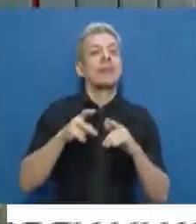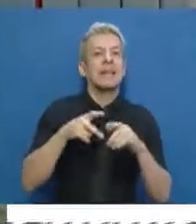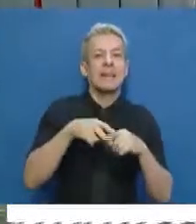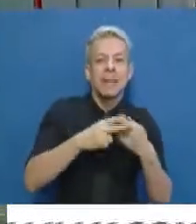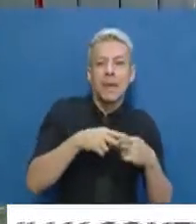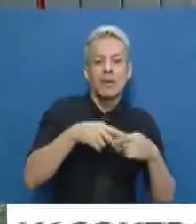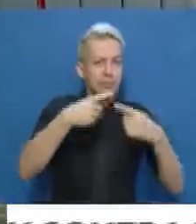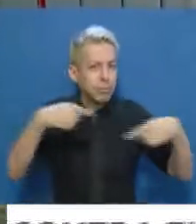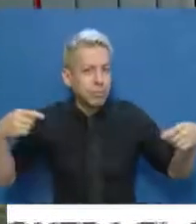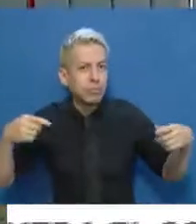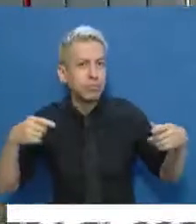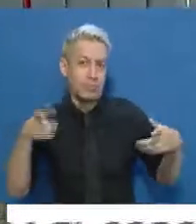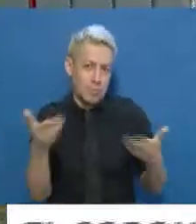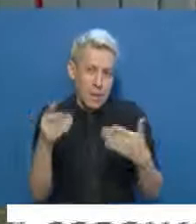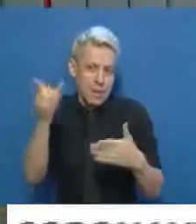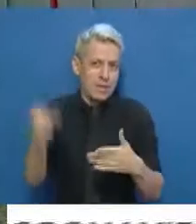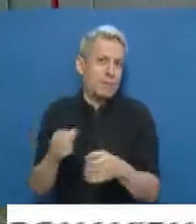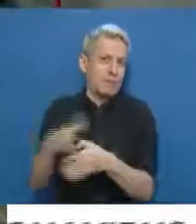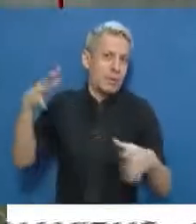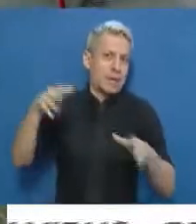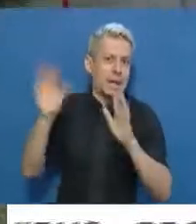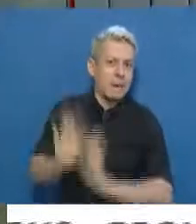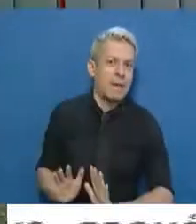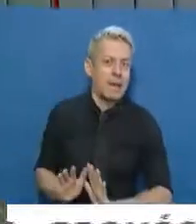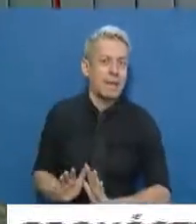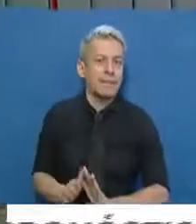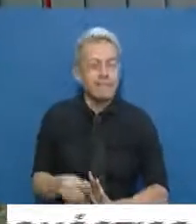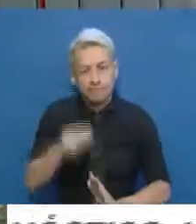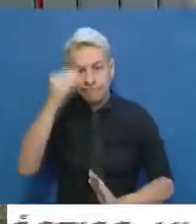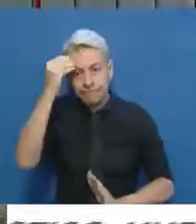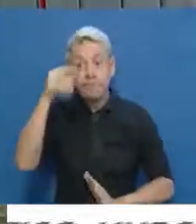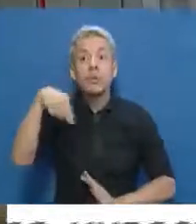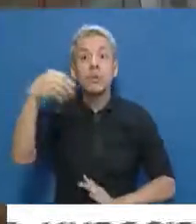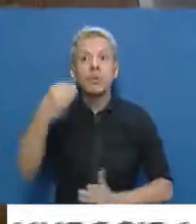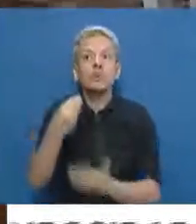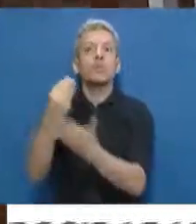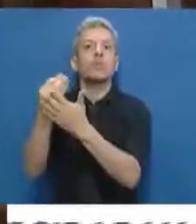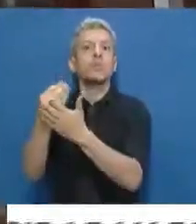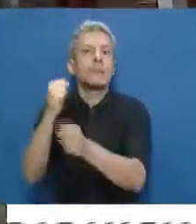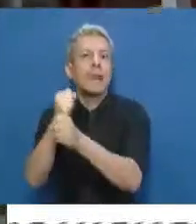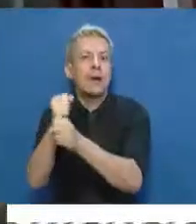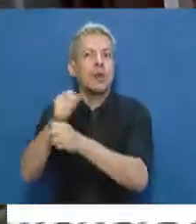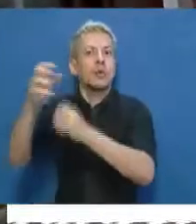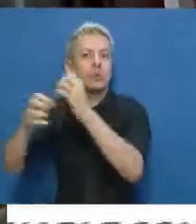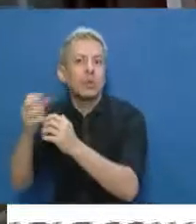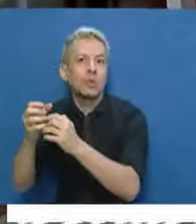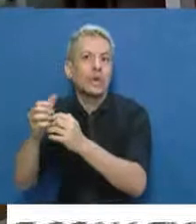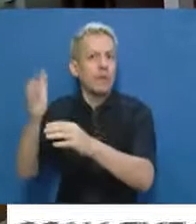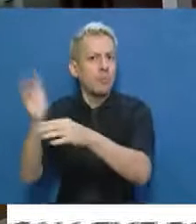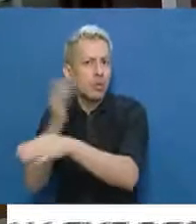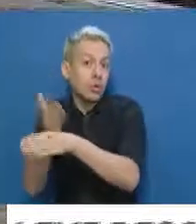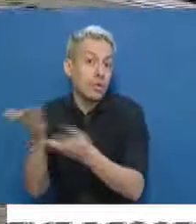dan precisiones a este técnico, a este profesional, que va a insertarse el día de mañana en el sector productivo, en un sector industrial.